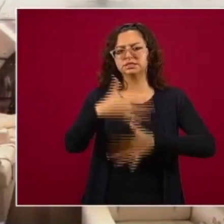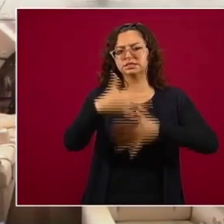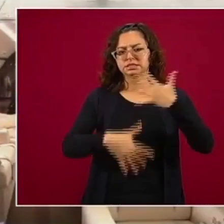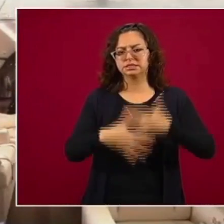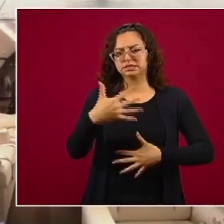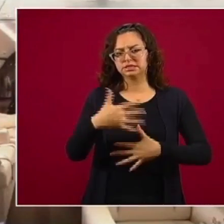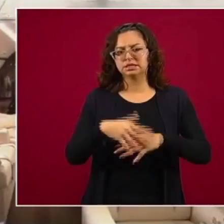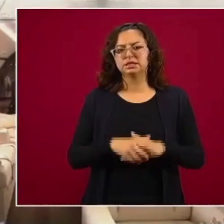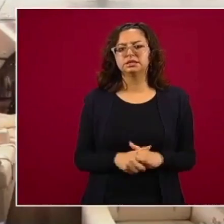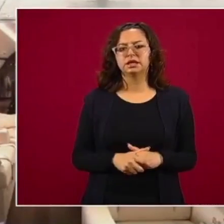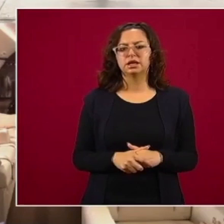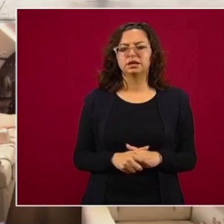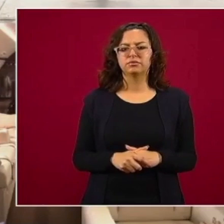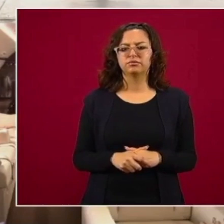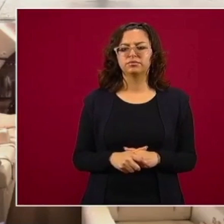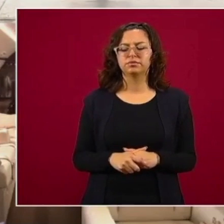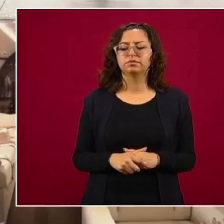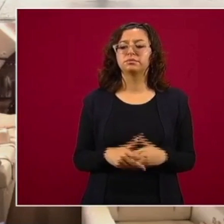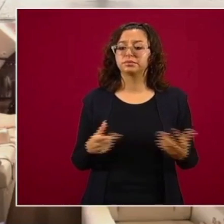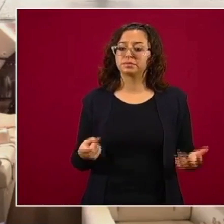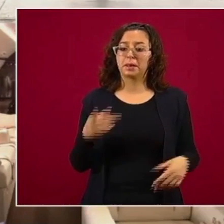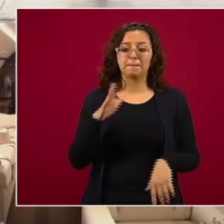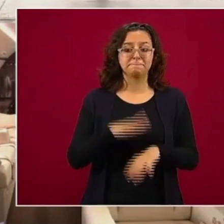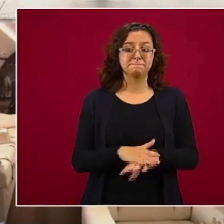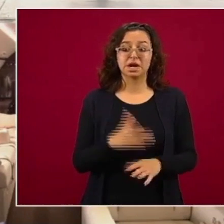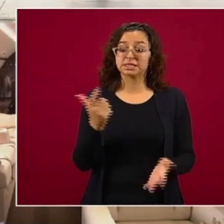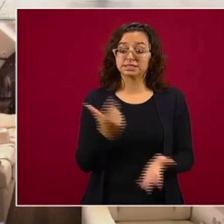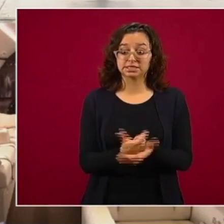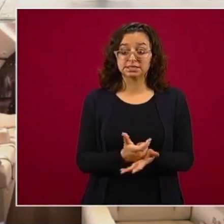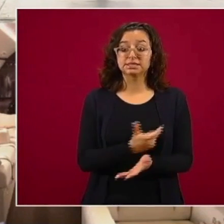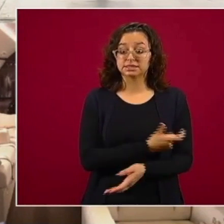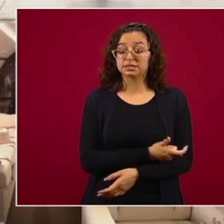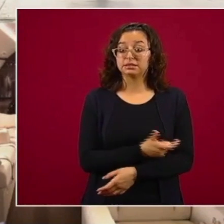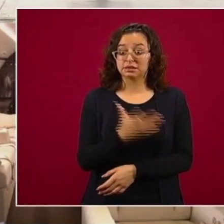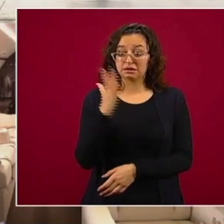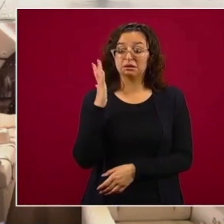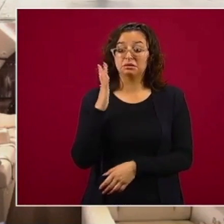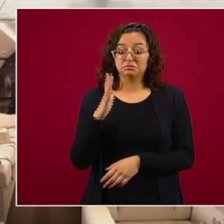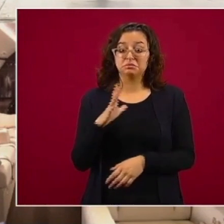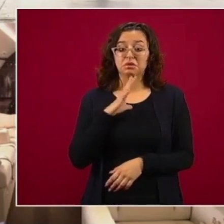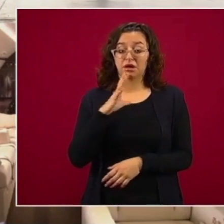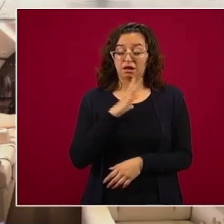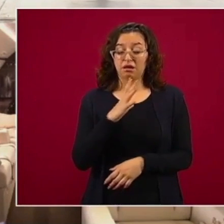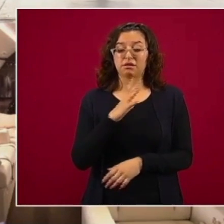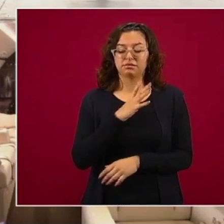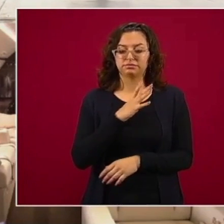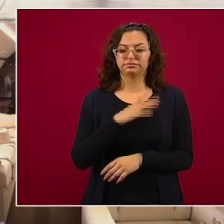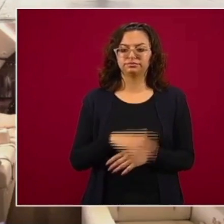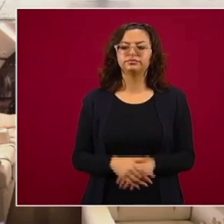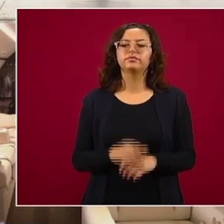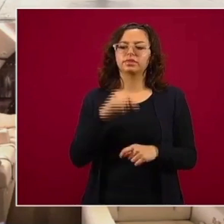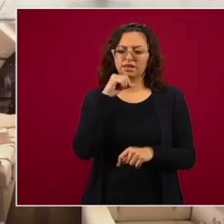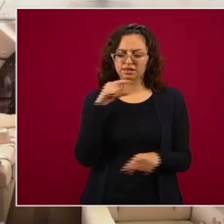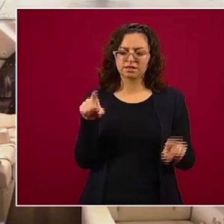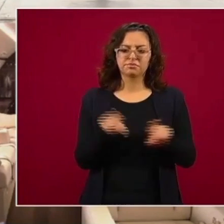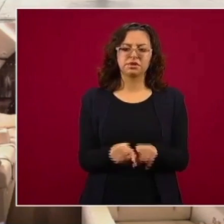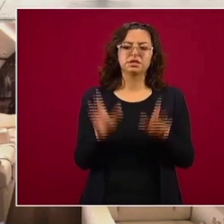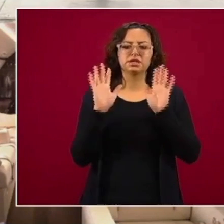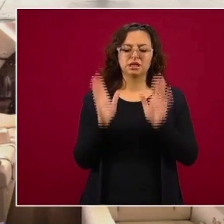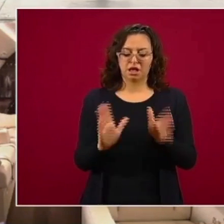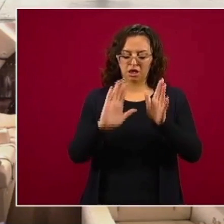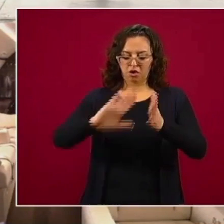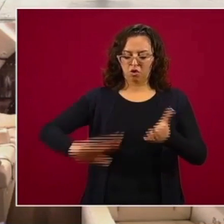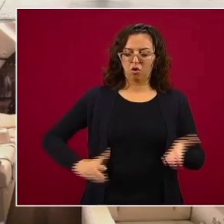en términos de valor, con el valor más alto en la lista de aeronaves disponibles para la venta. Ya se recibió también una